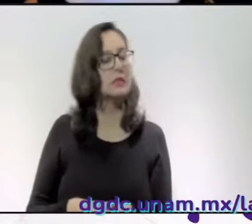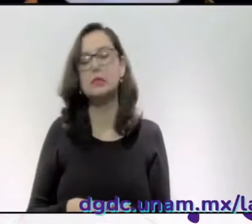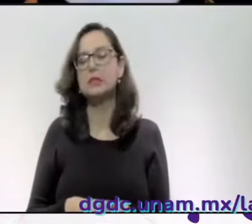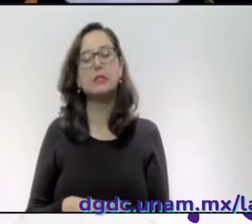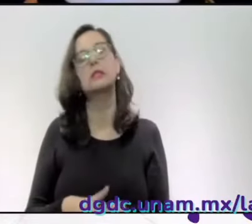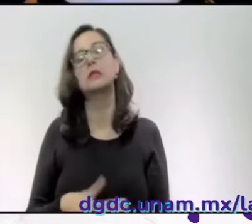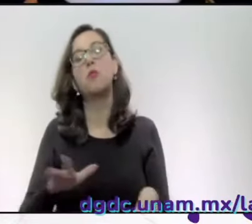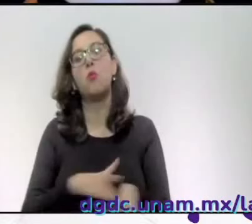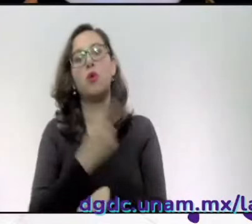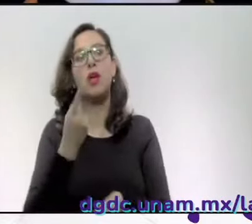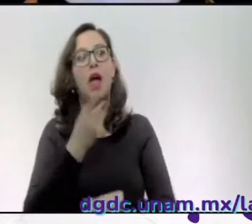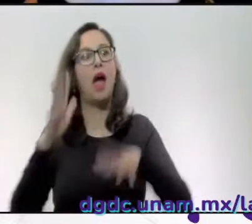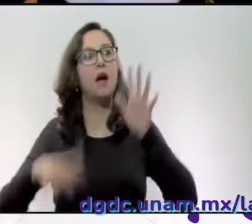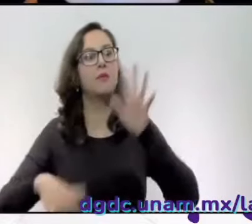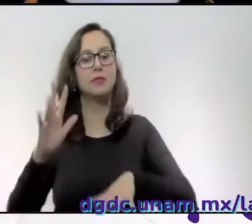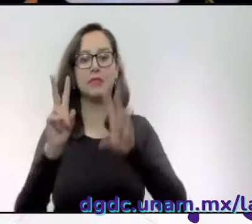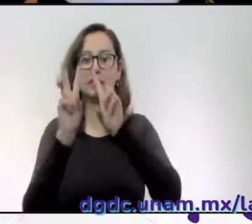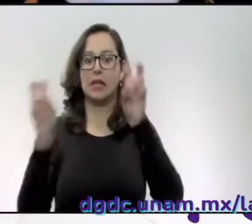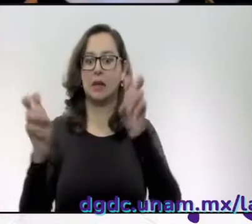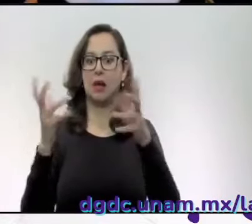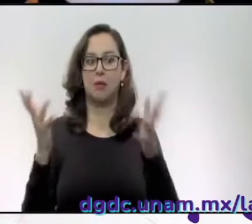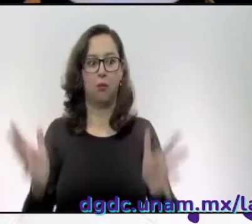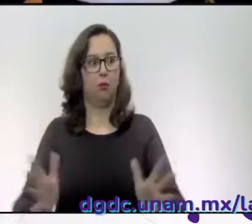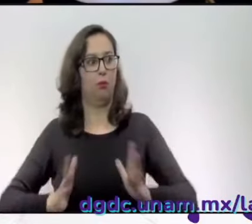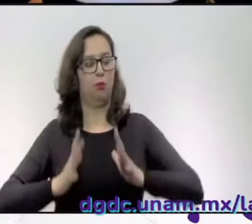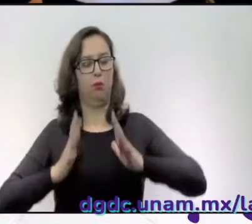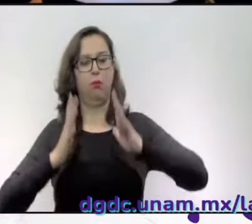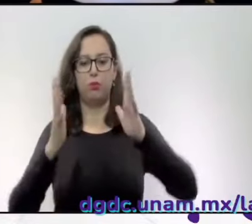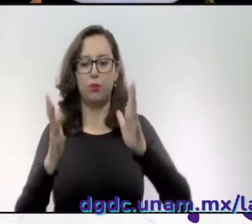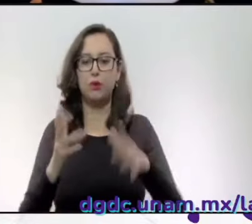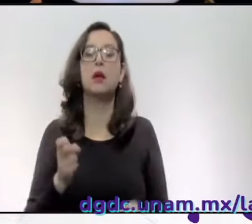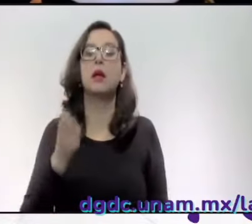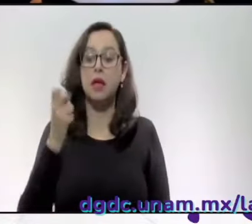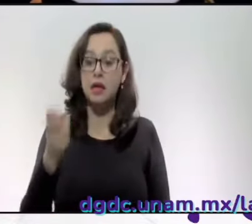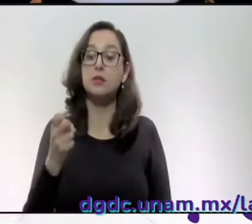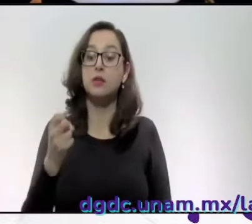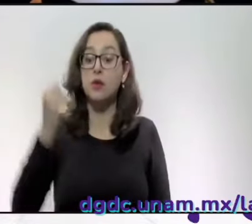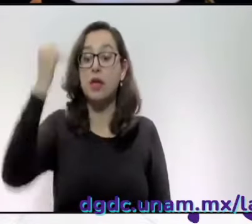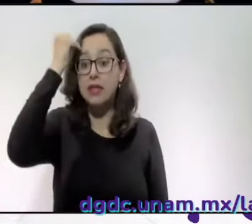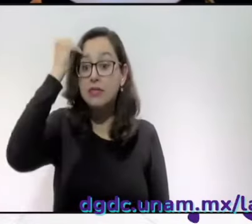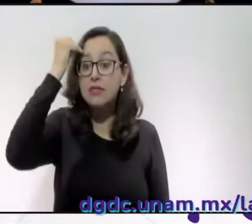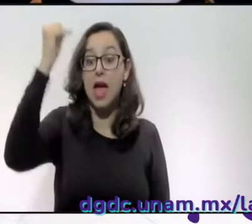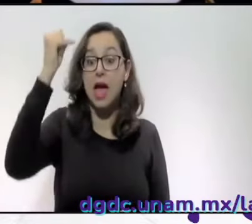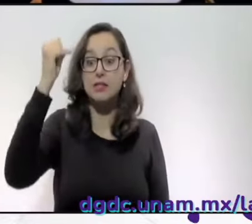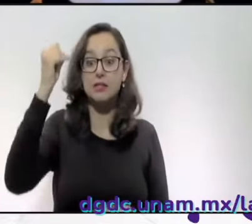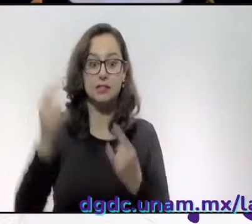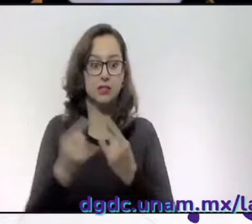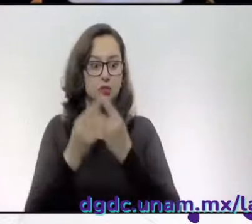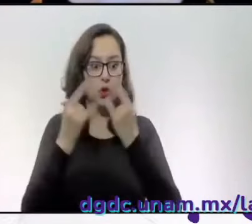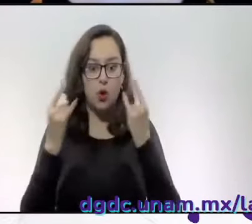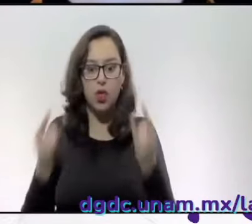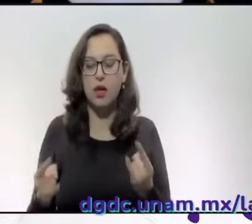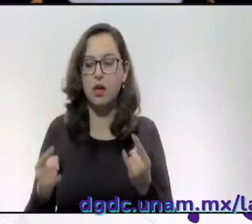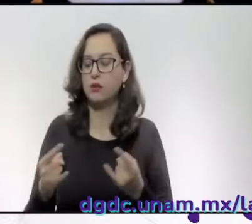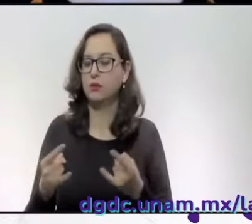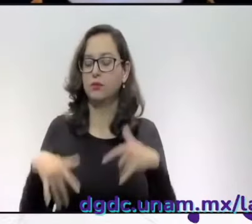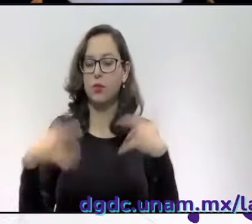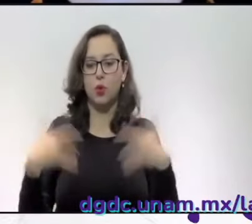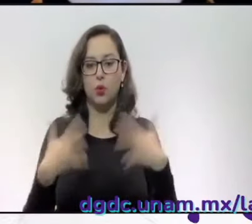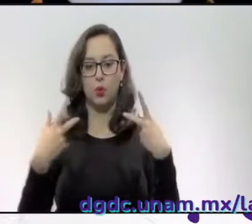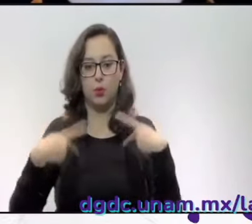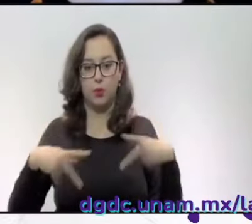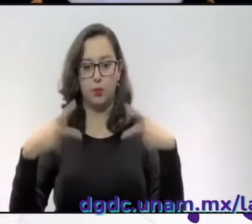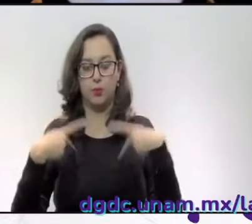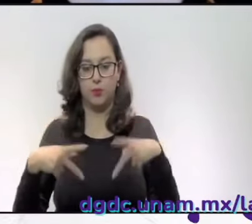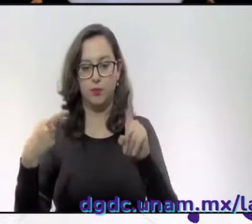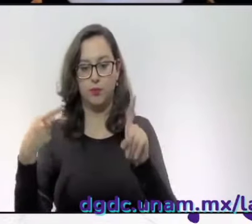sorprendente o tan impactante como era esta. Entonces, bueno, es una de las grandes ideas de la historia, que en este caso además tiene un personaje muy particular,